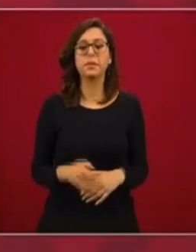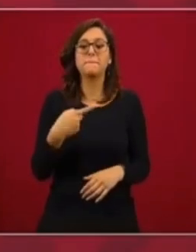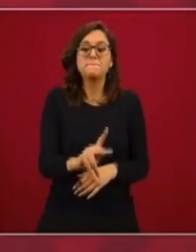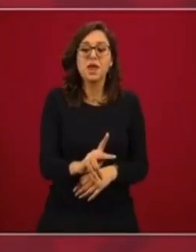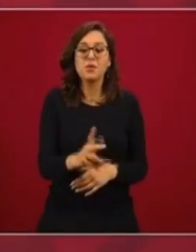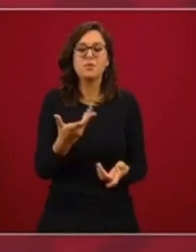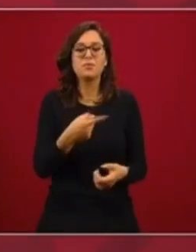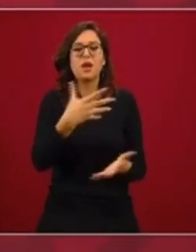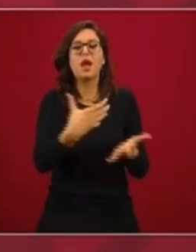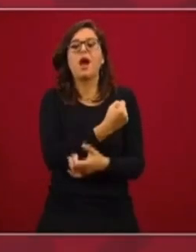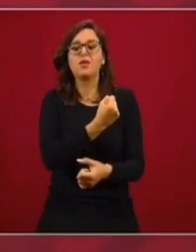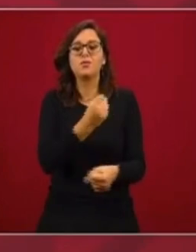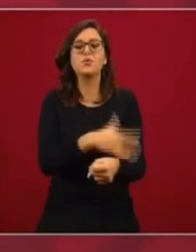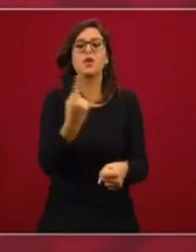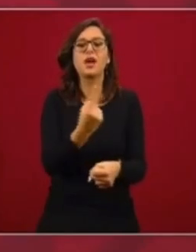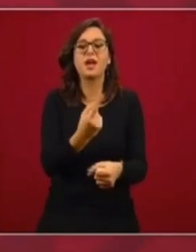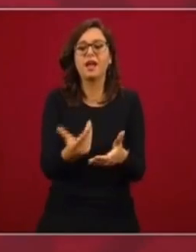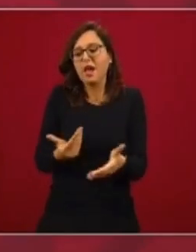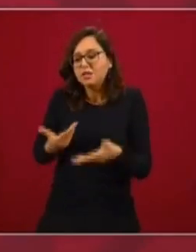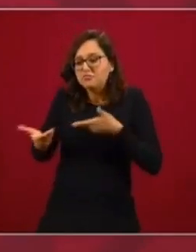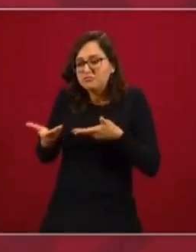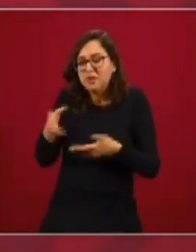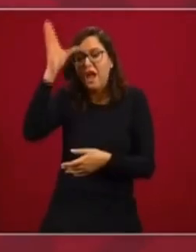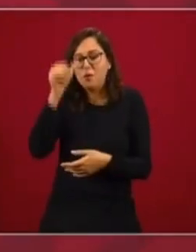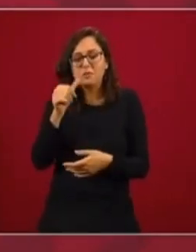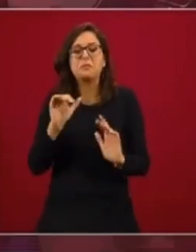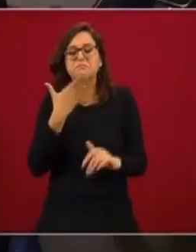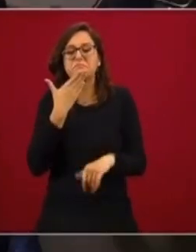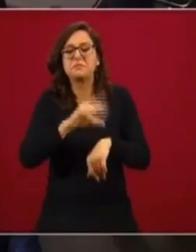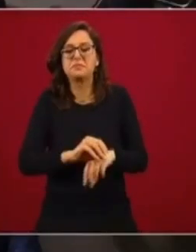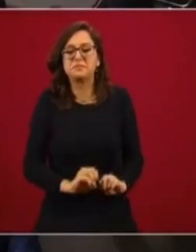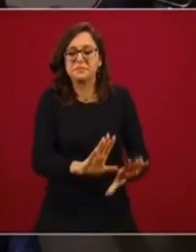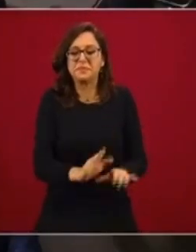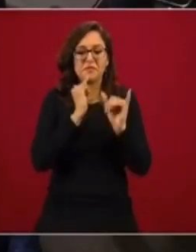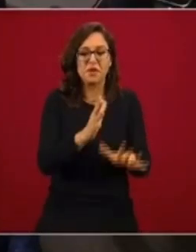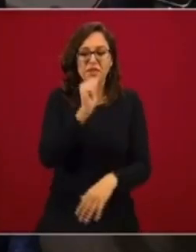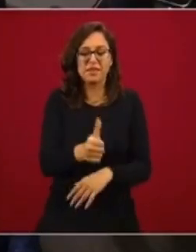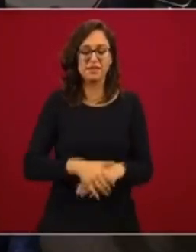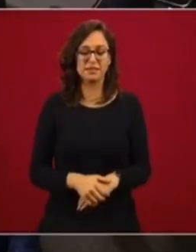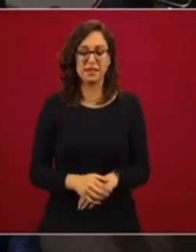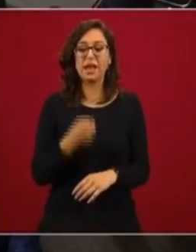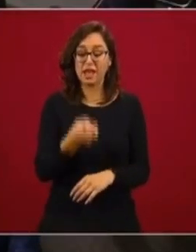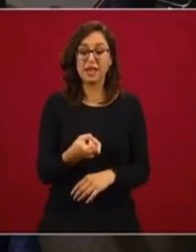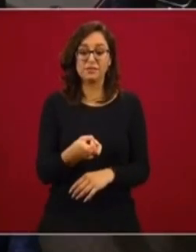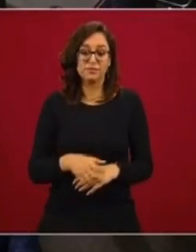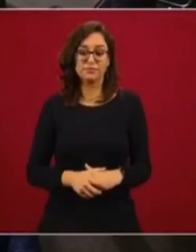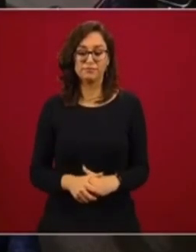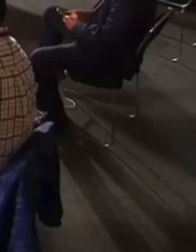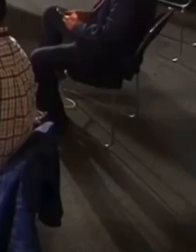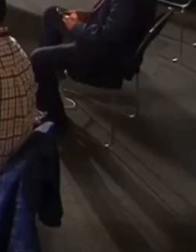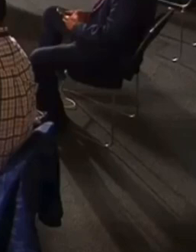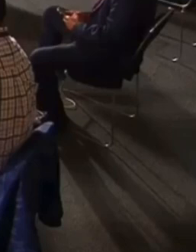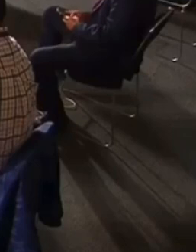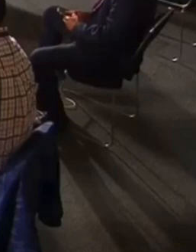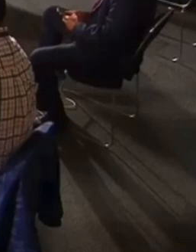Nada más que no hubo la decisión de hacer fraude. Es lo que sucedió cuando